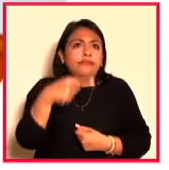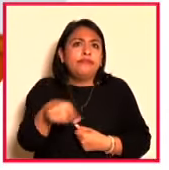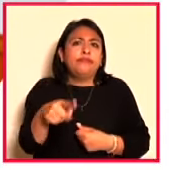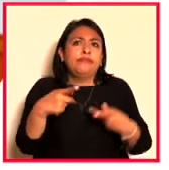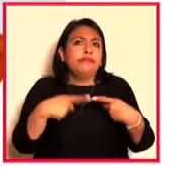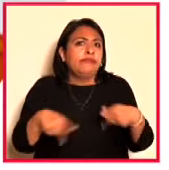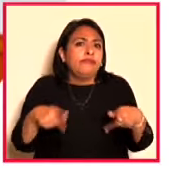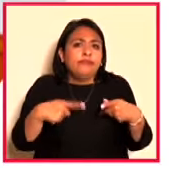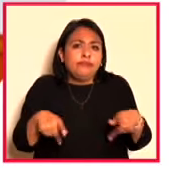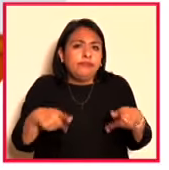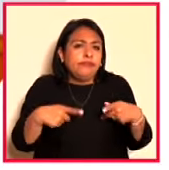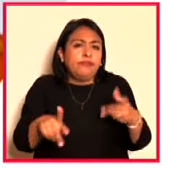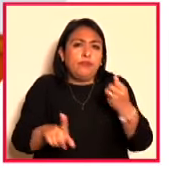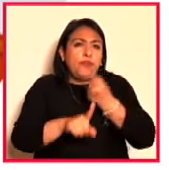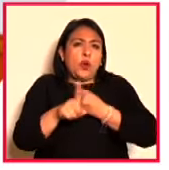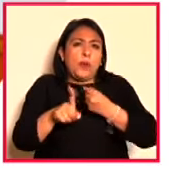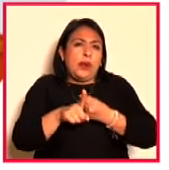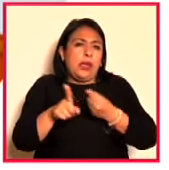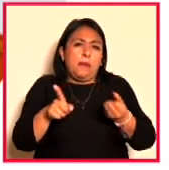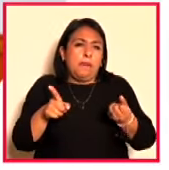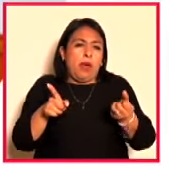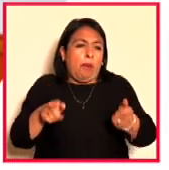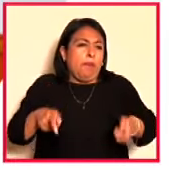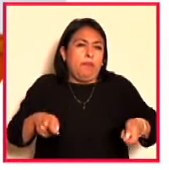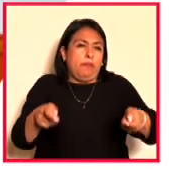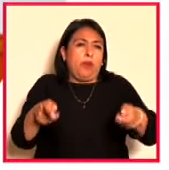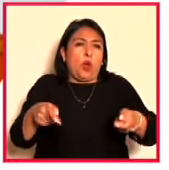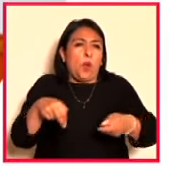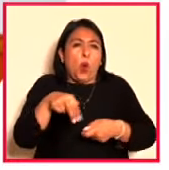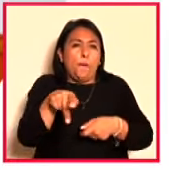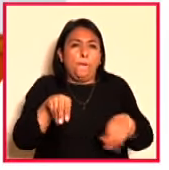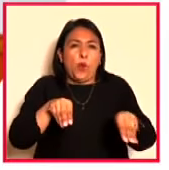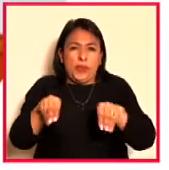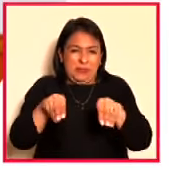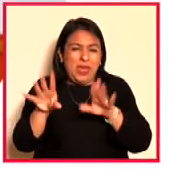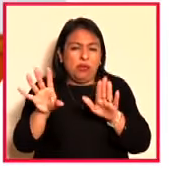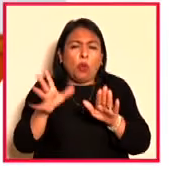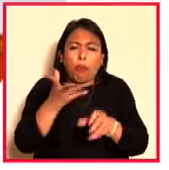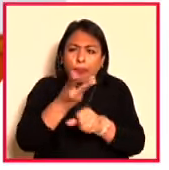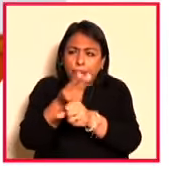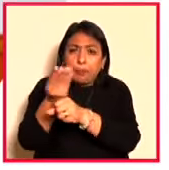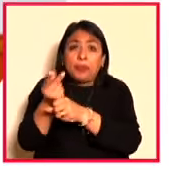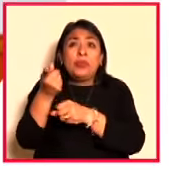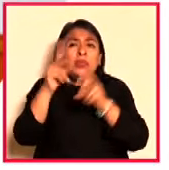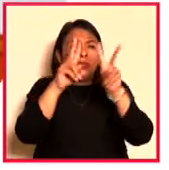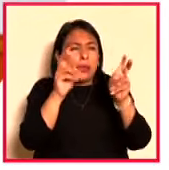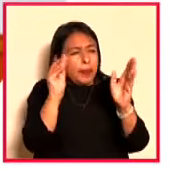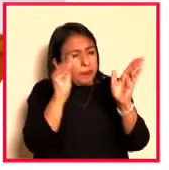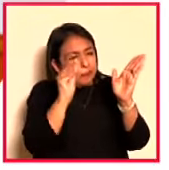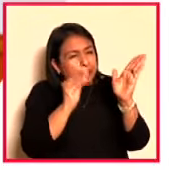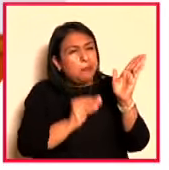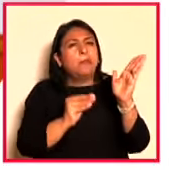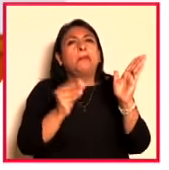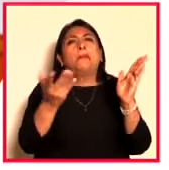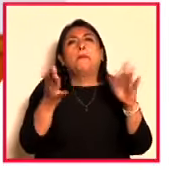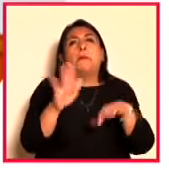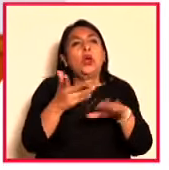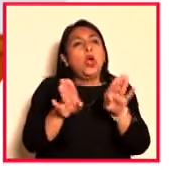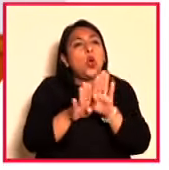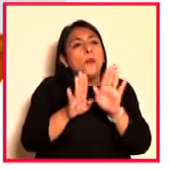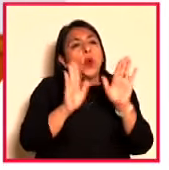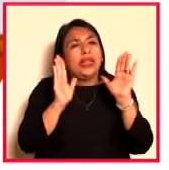tiene problemas motrices. Y los contenidos, si ciertamente son específicos por la manera en que se